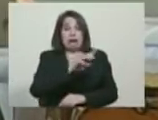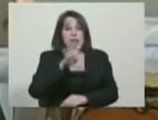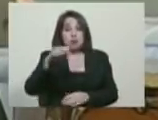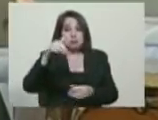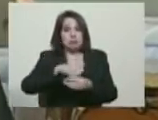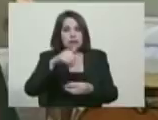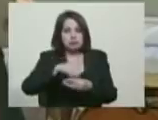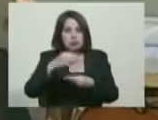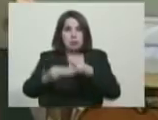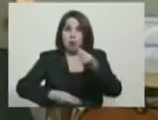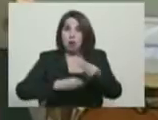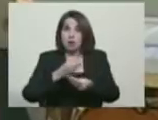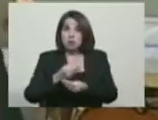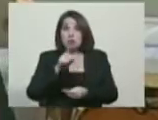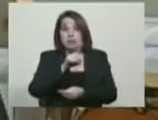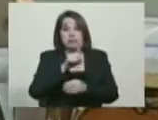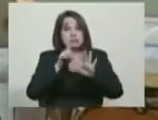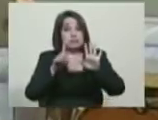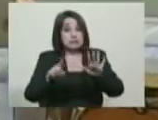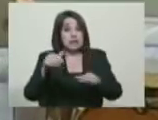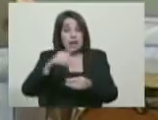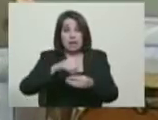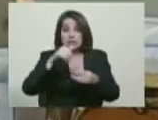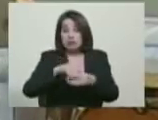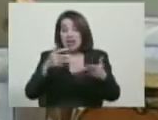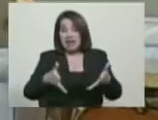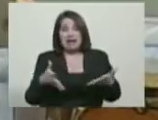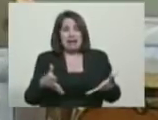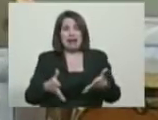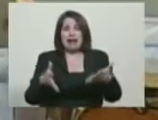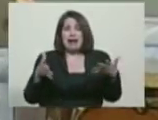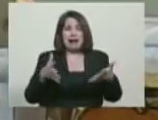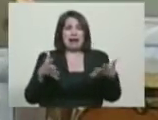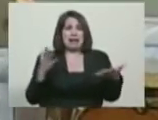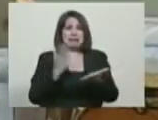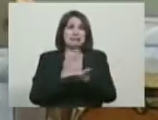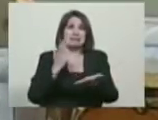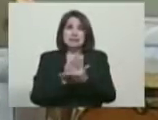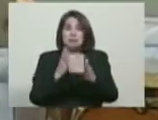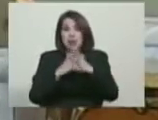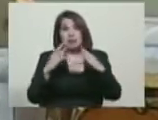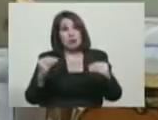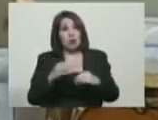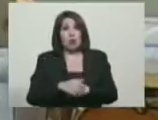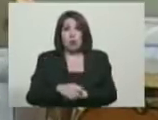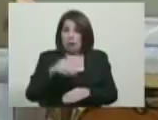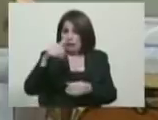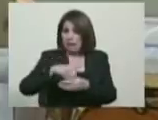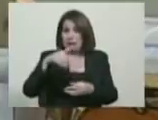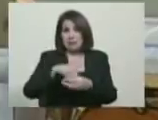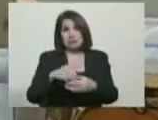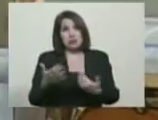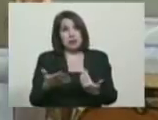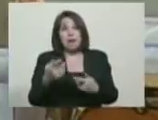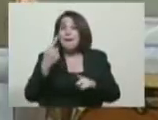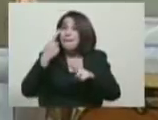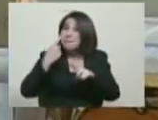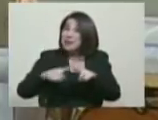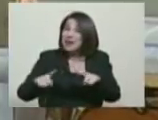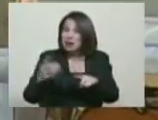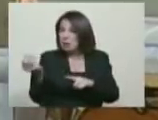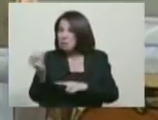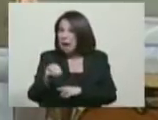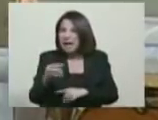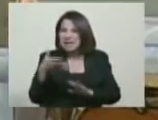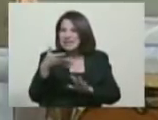el referéndum ha sido 16 elecciones. He ganado todas las, he salido siempre ganador de esas urnas, siempre he ganado esas elecciones. Pero a pesar de todo, a